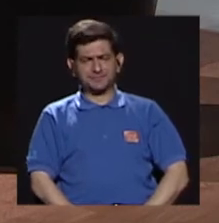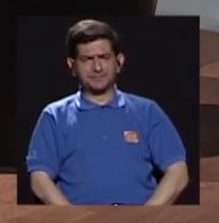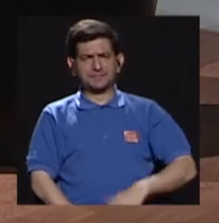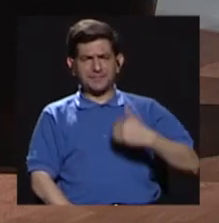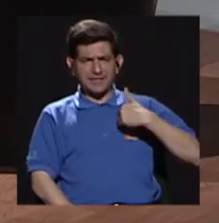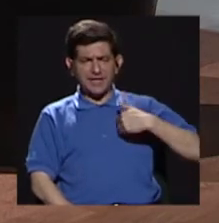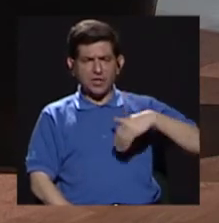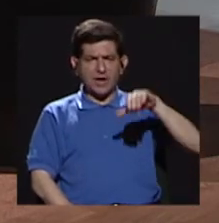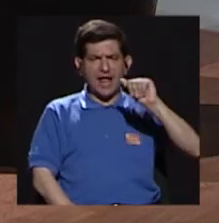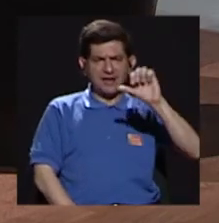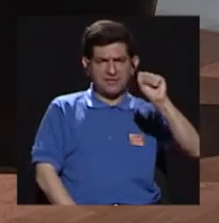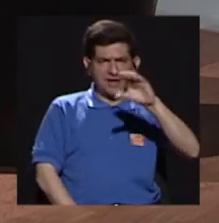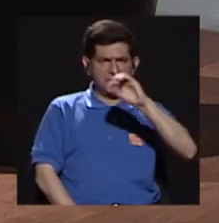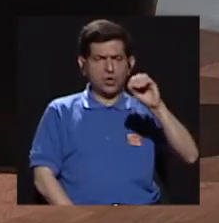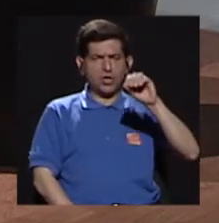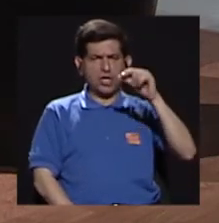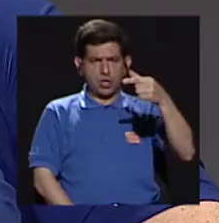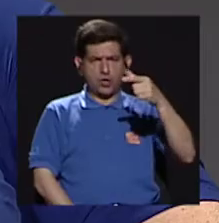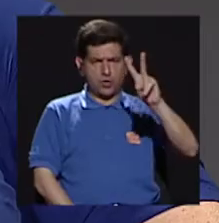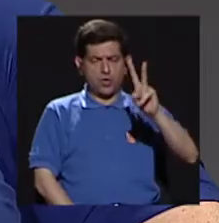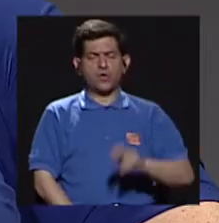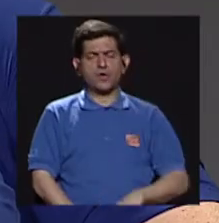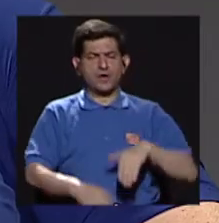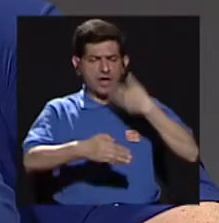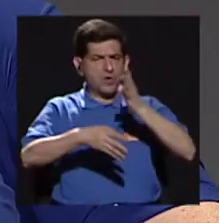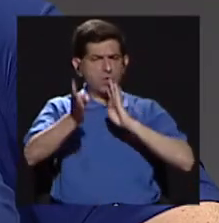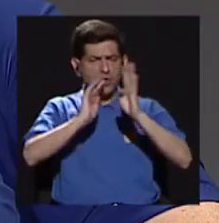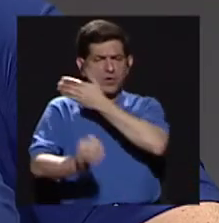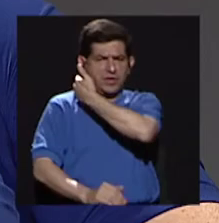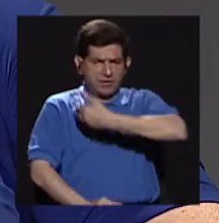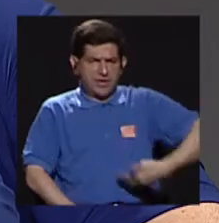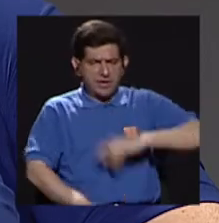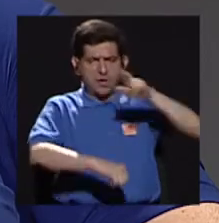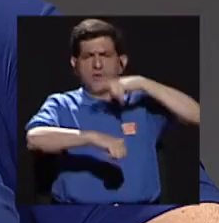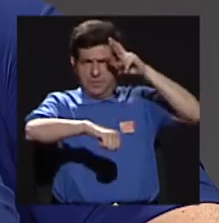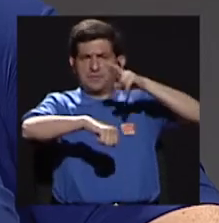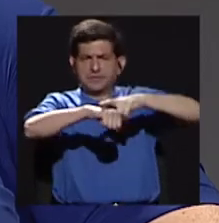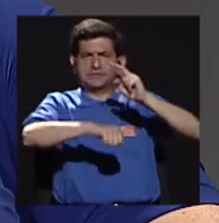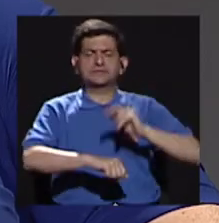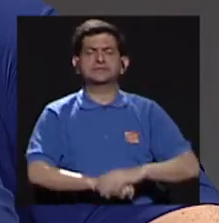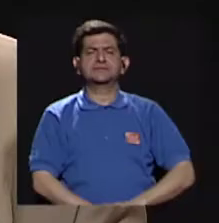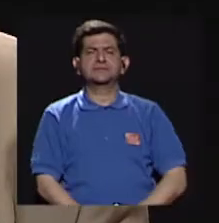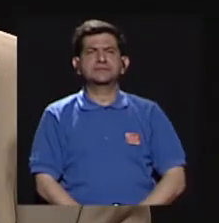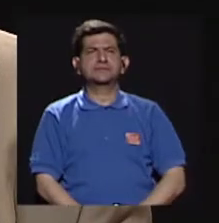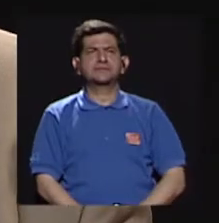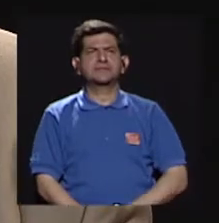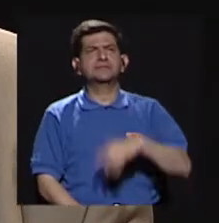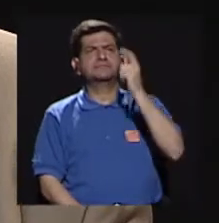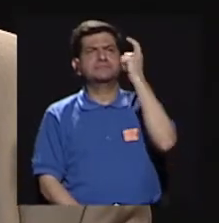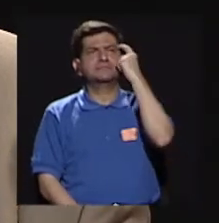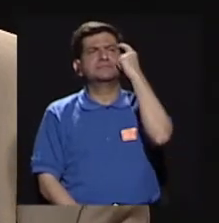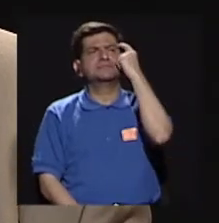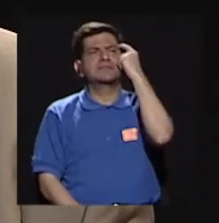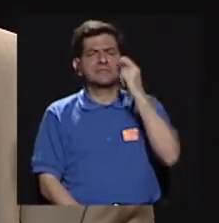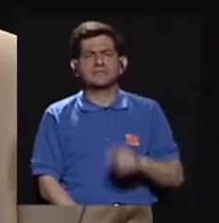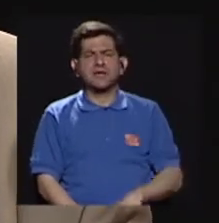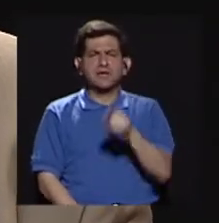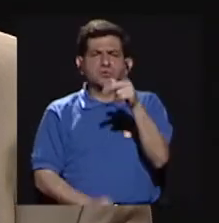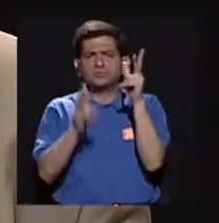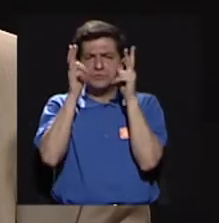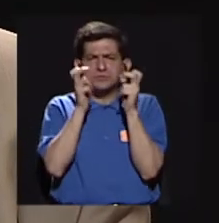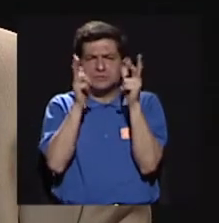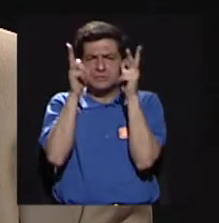gloria después de esta conversación con el presidente de la república en qué sentido perciben